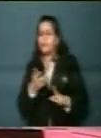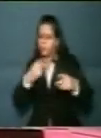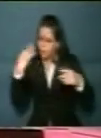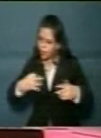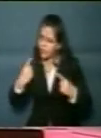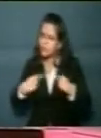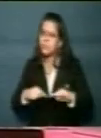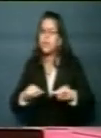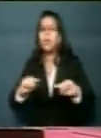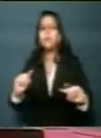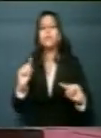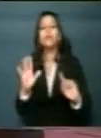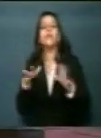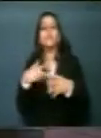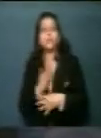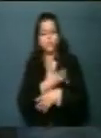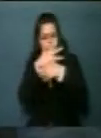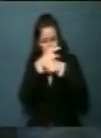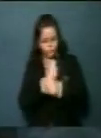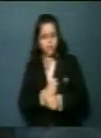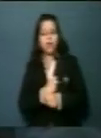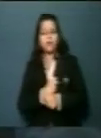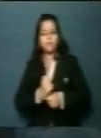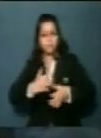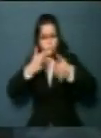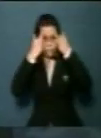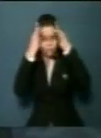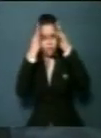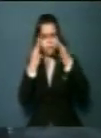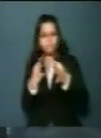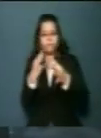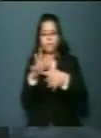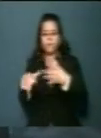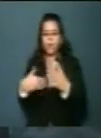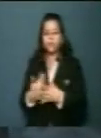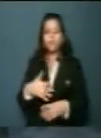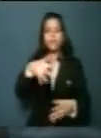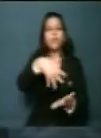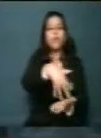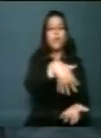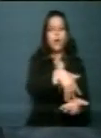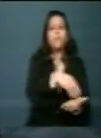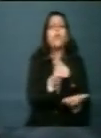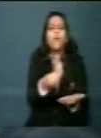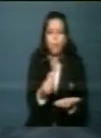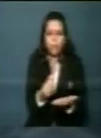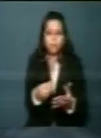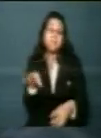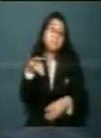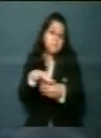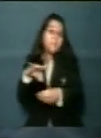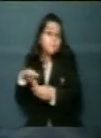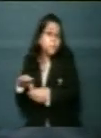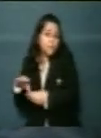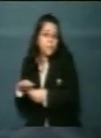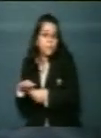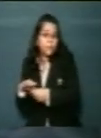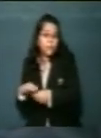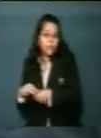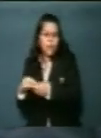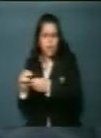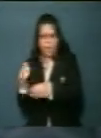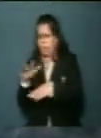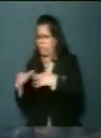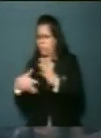ocurriendo para garantizar la voluntad irrestricta de la ciudadanía a través del voto. Atrás,